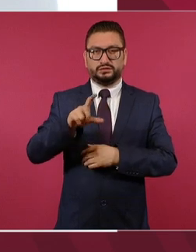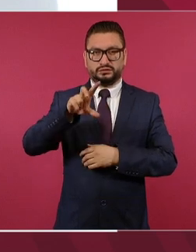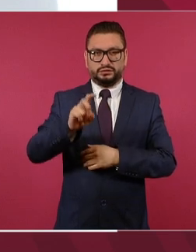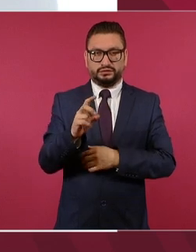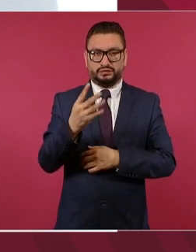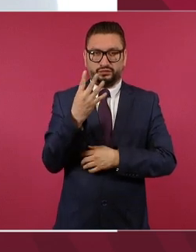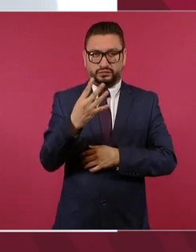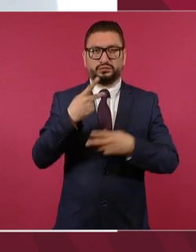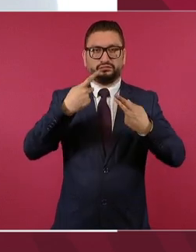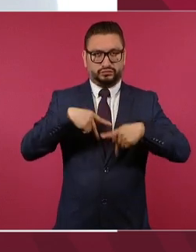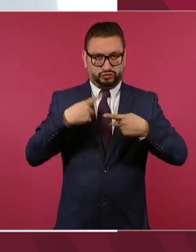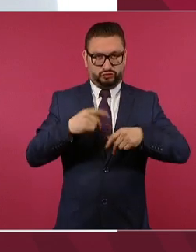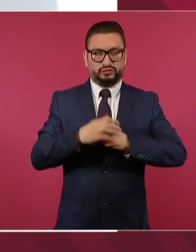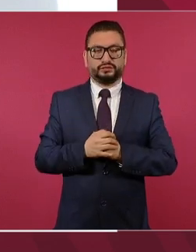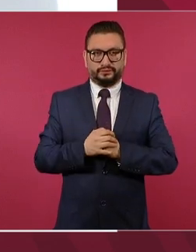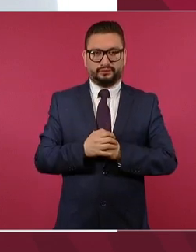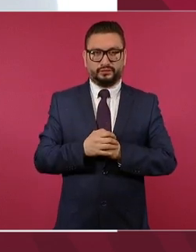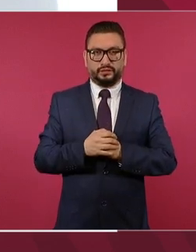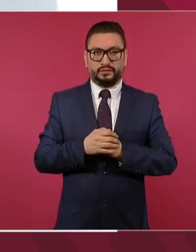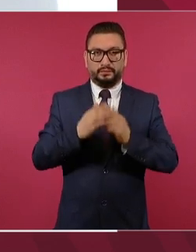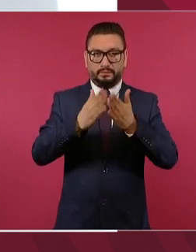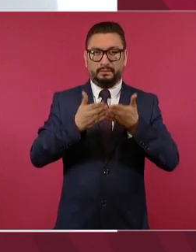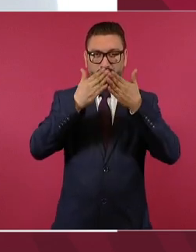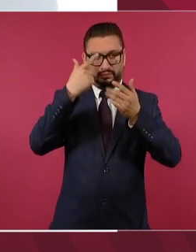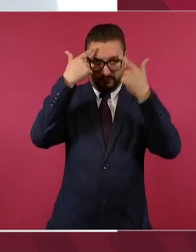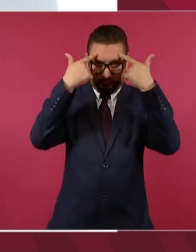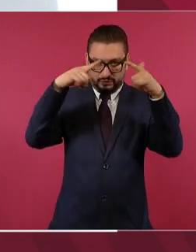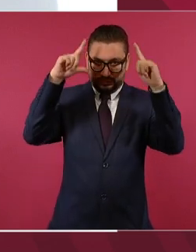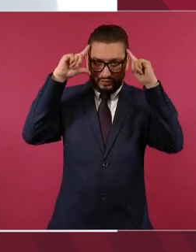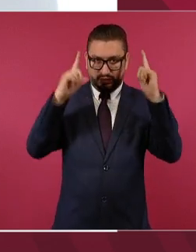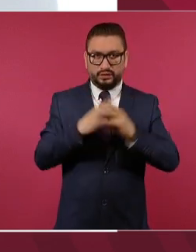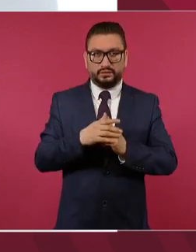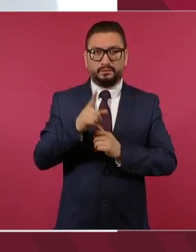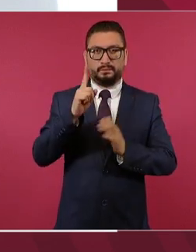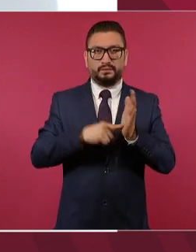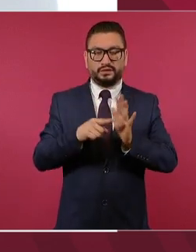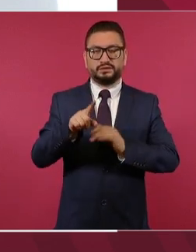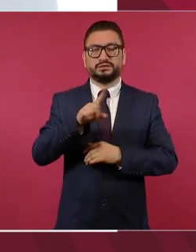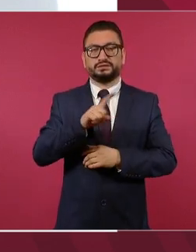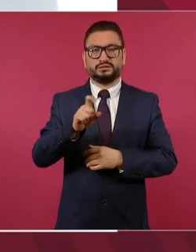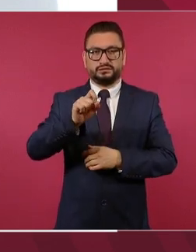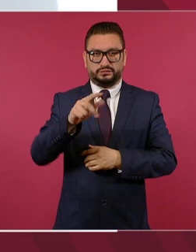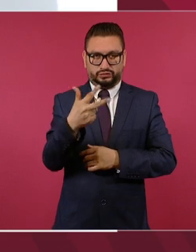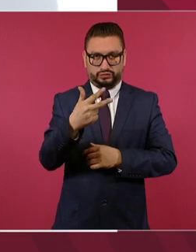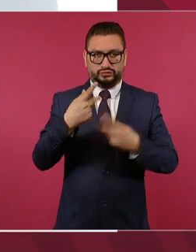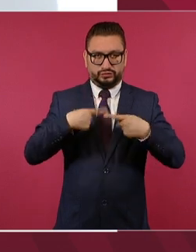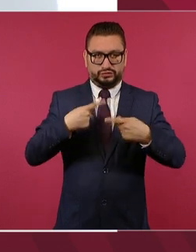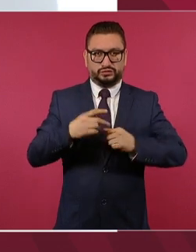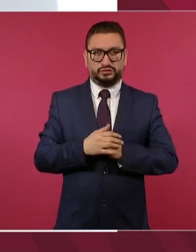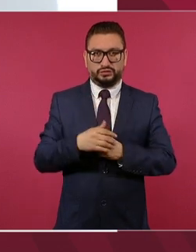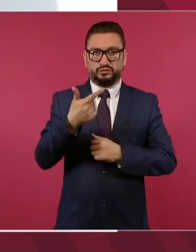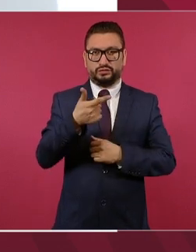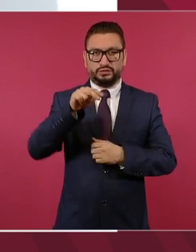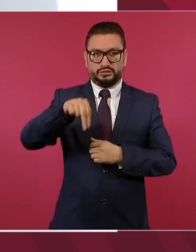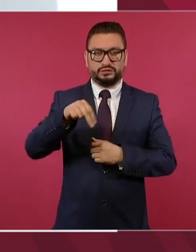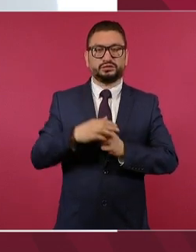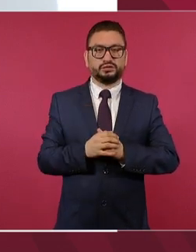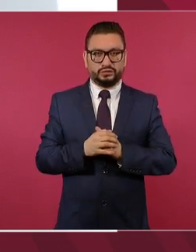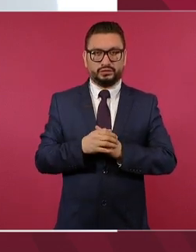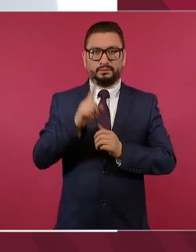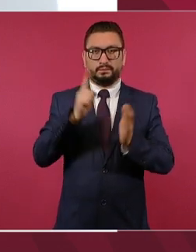2,134 elementos. De la Marina, 1,128 elementos. De la Guardia Nacional,